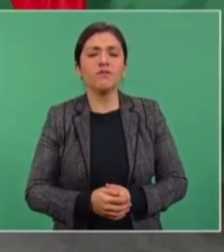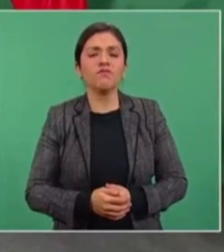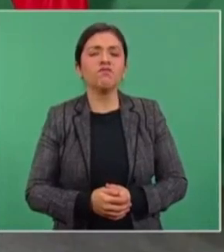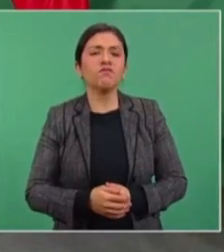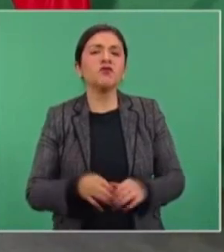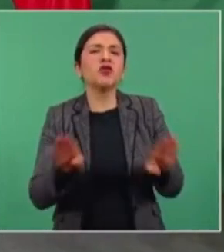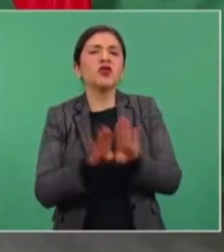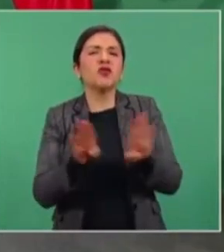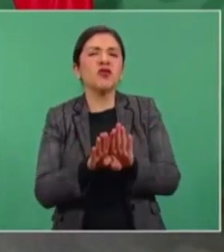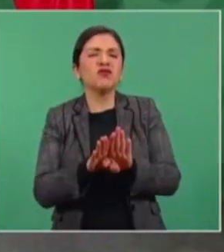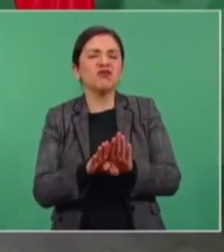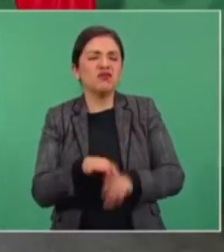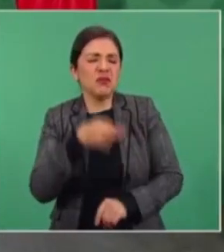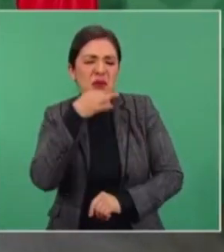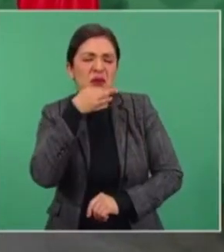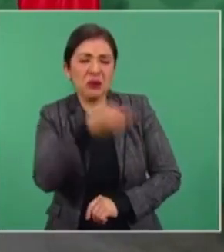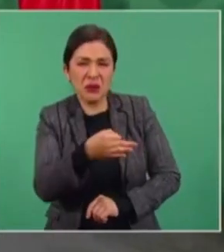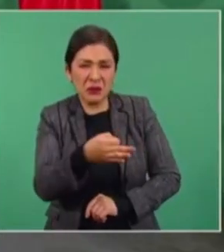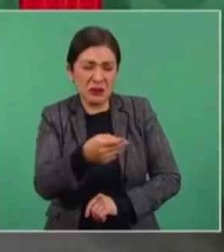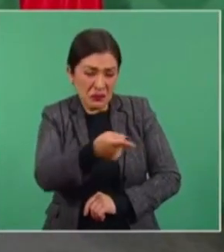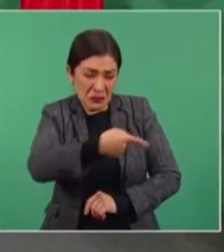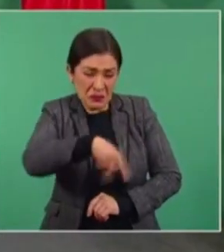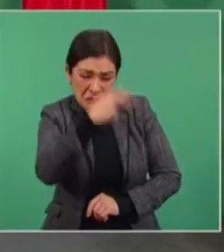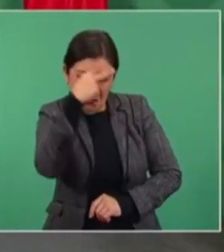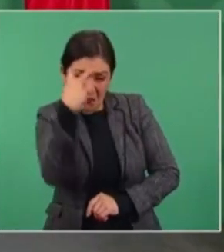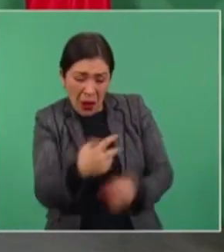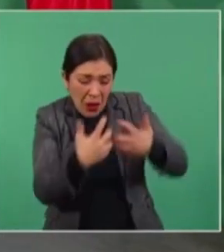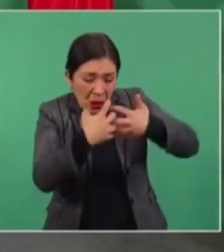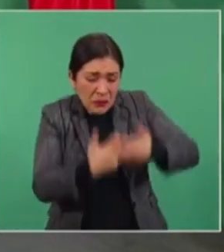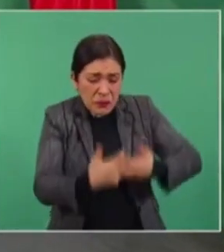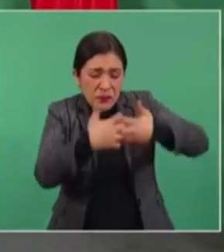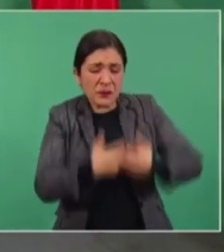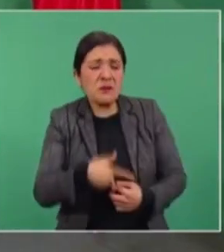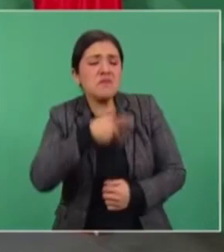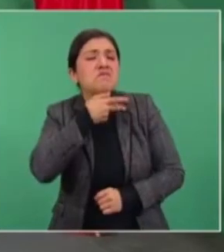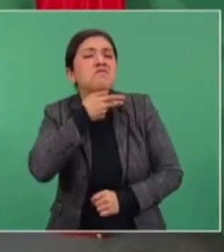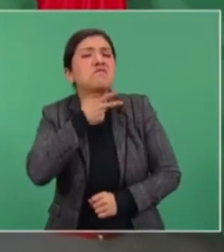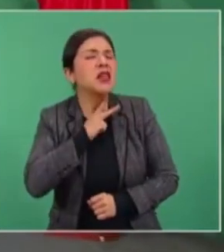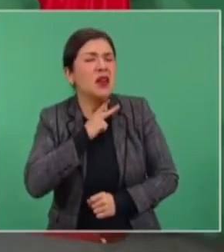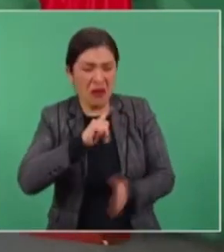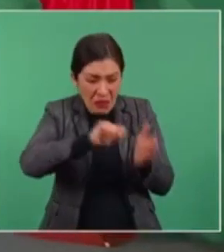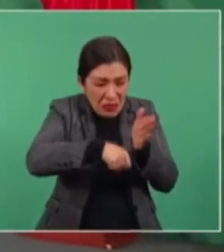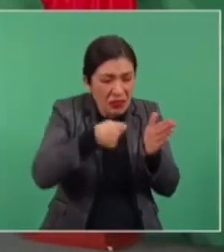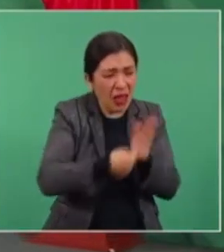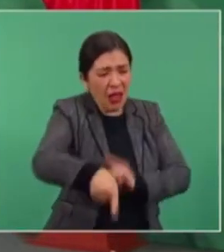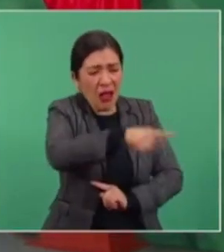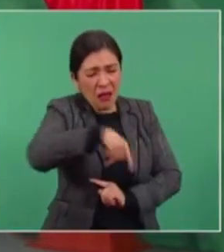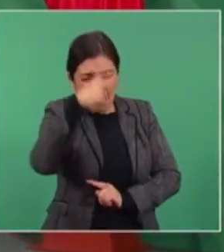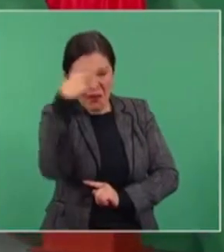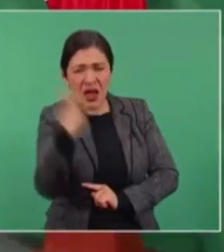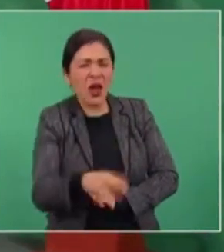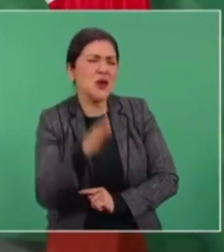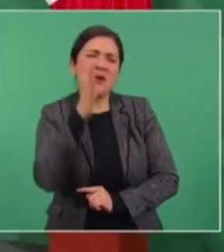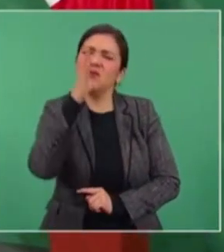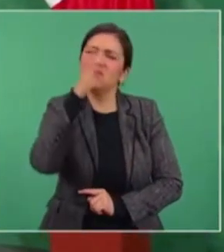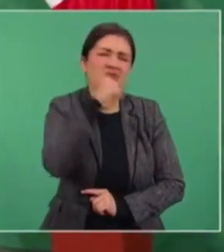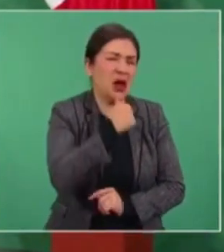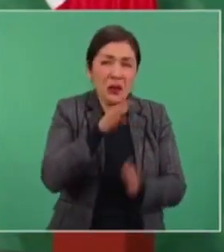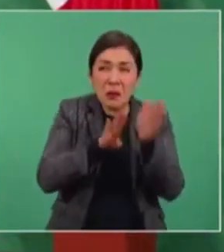maldición de que no íbamos a poder los mexicanos, de que no iban a poder los técnicos mexicanos sacar